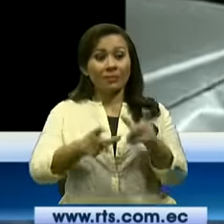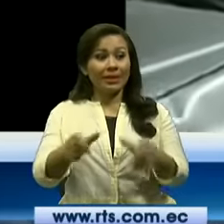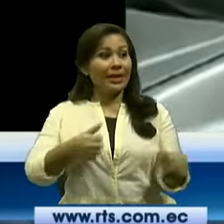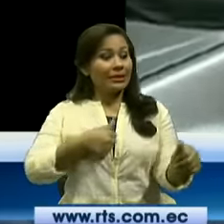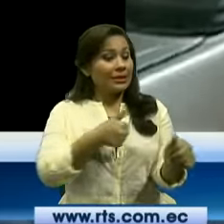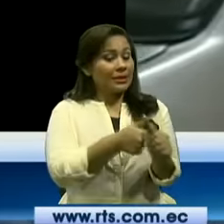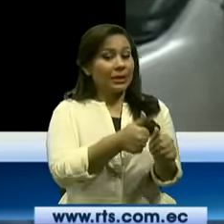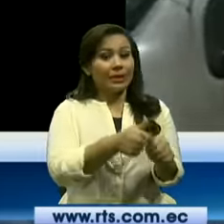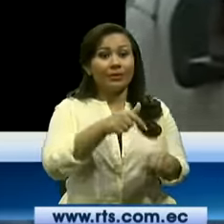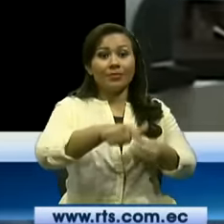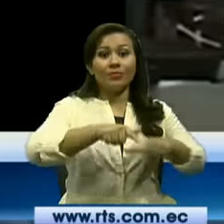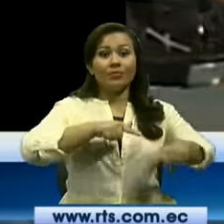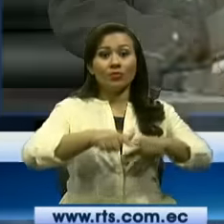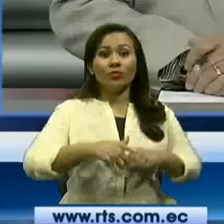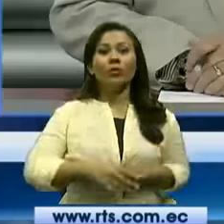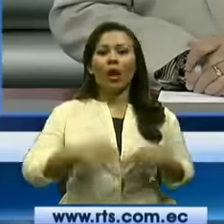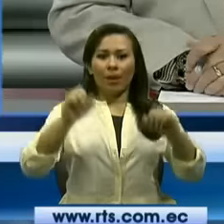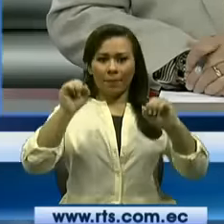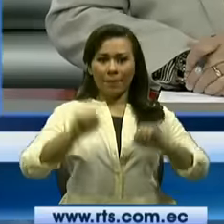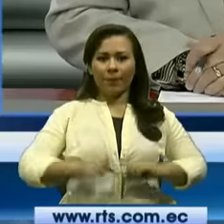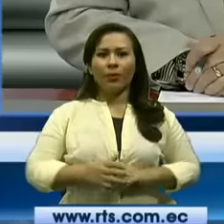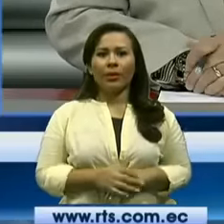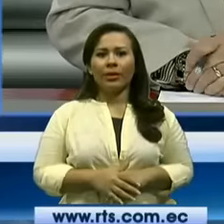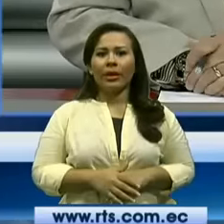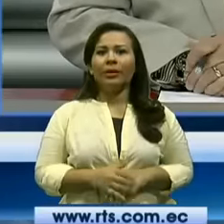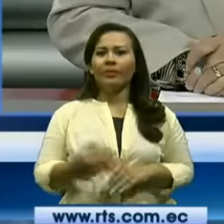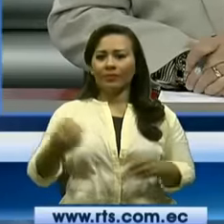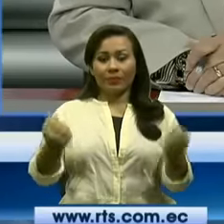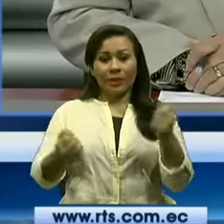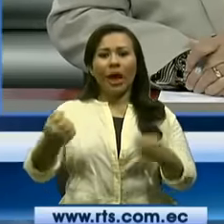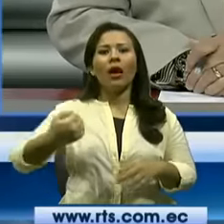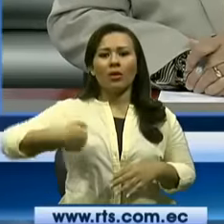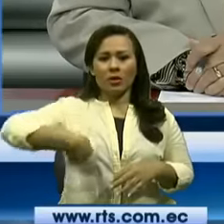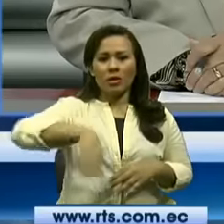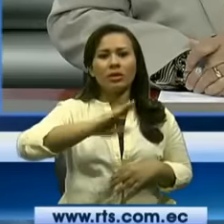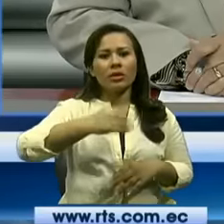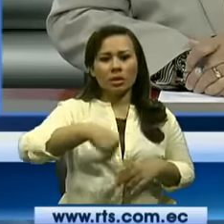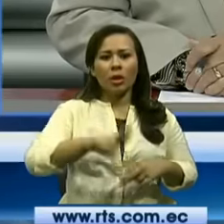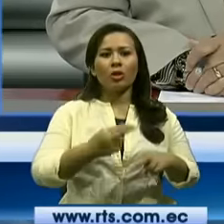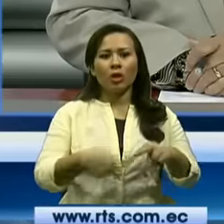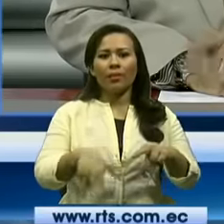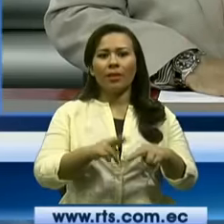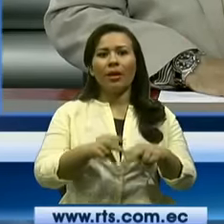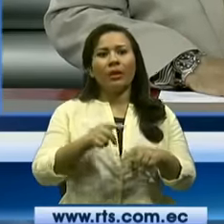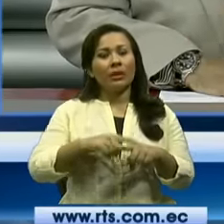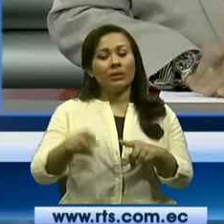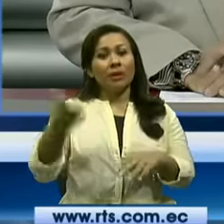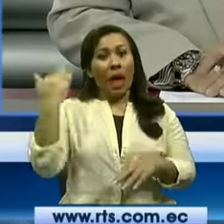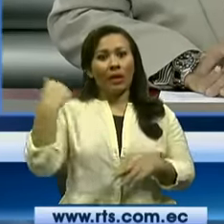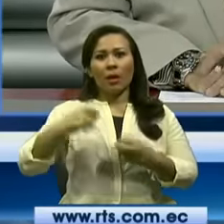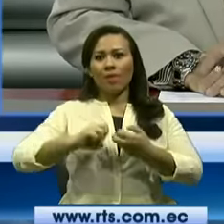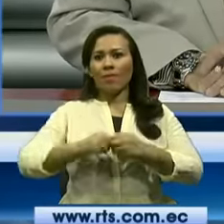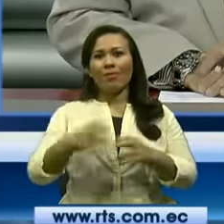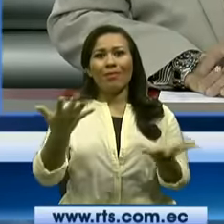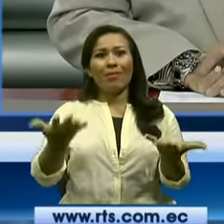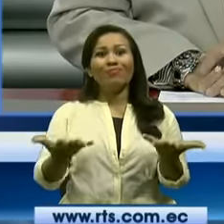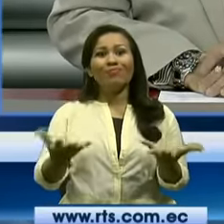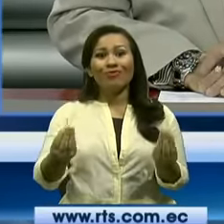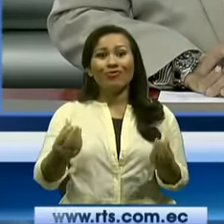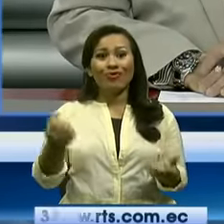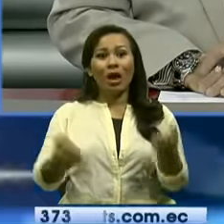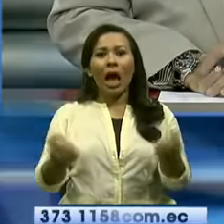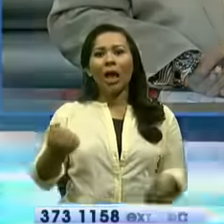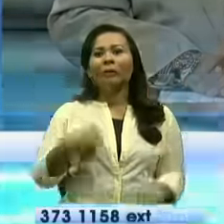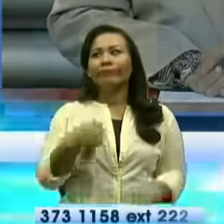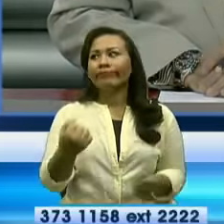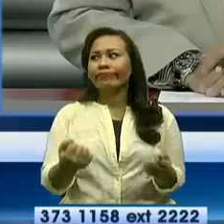esta localidad también ya pueden movilizarse con facilidad. Era uno de los grandes problemas que tenían sus vehículos,